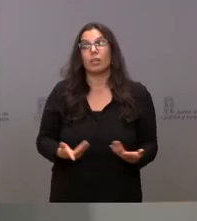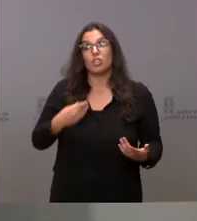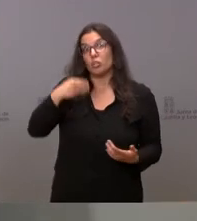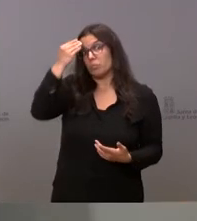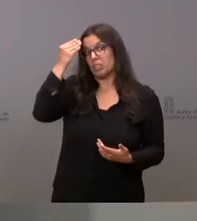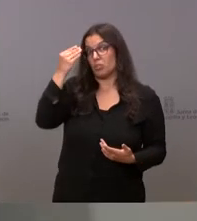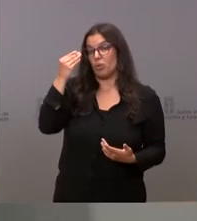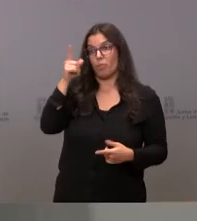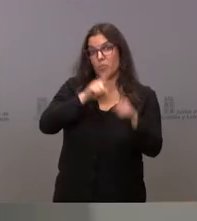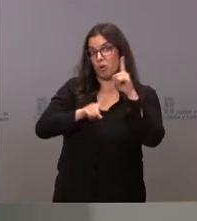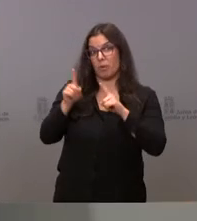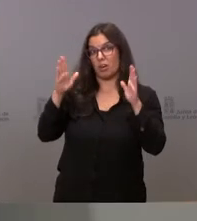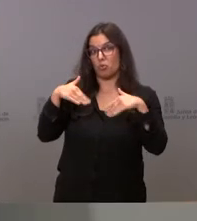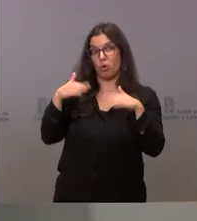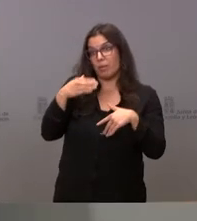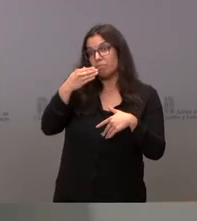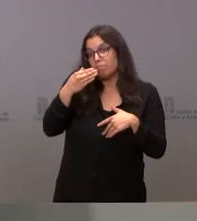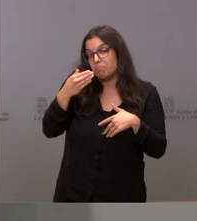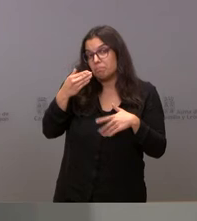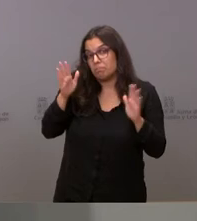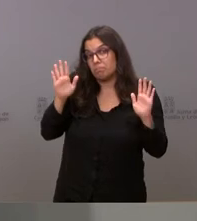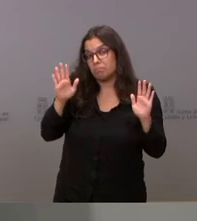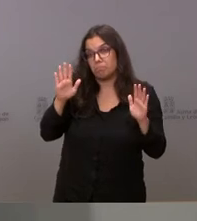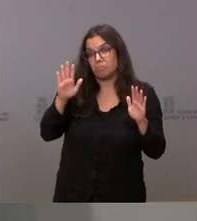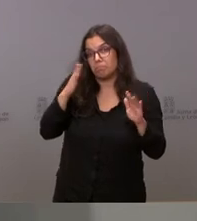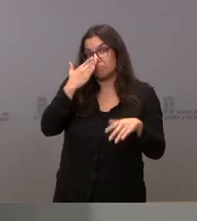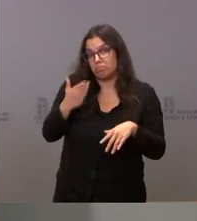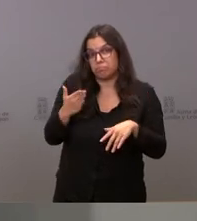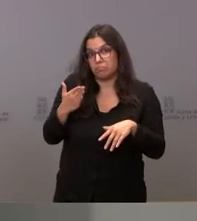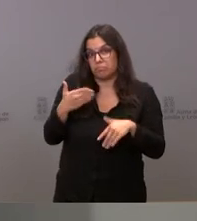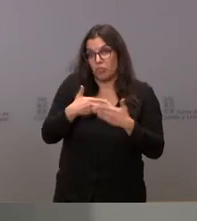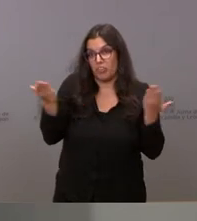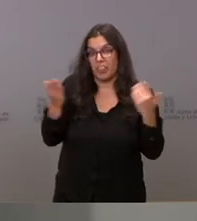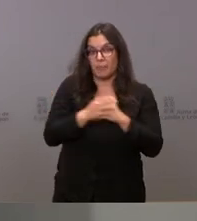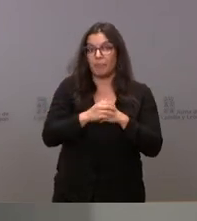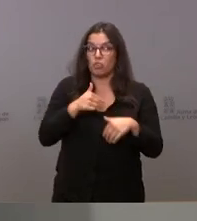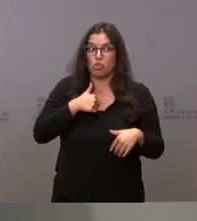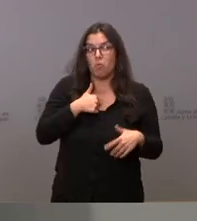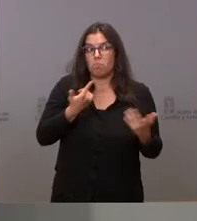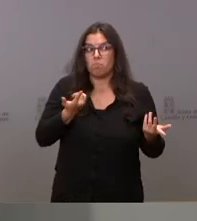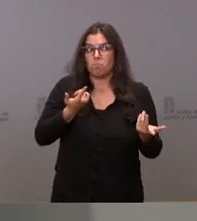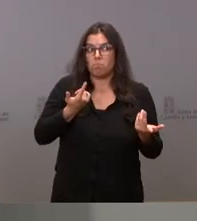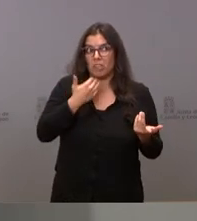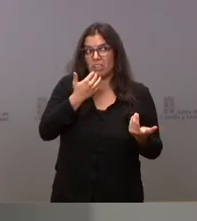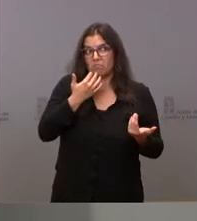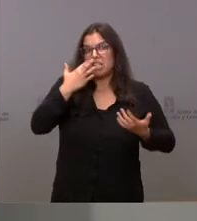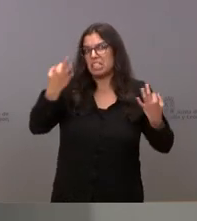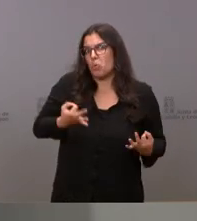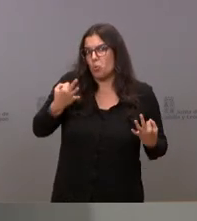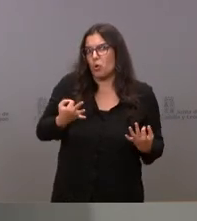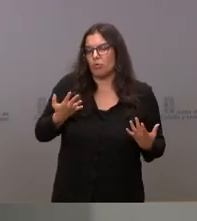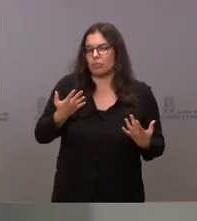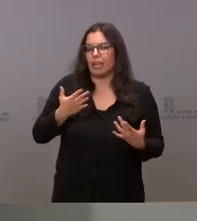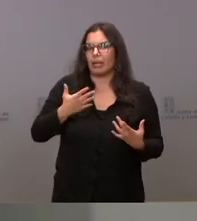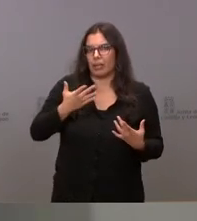a dar en ese escenario. Permítame que se lo diga con confianza. Yo estoy bastante seguro de que ese